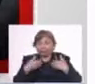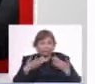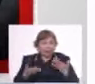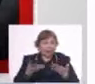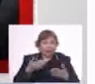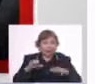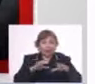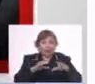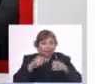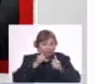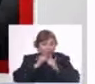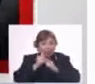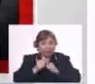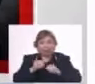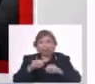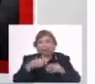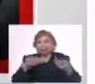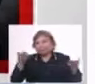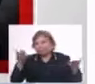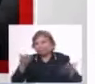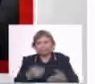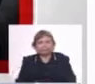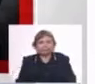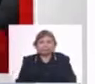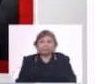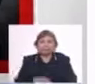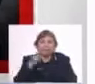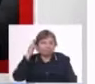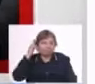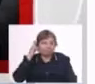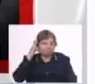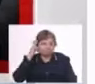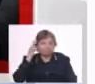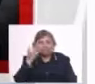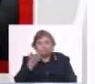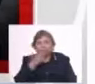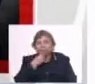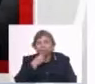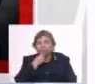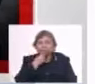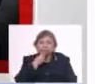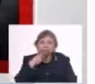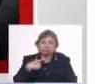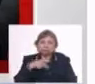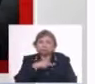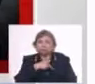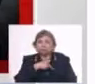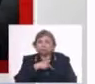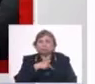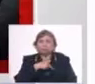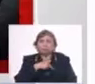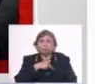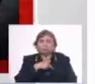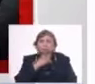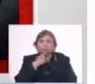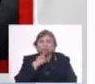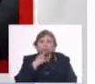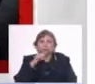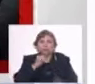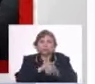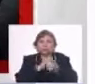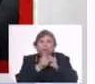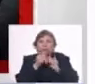otra hacer que pase por agua tibia todo esto. Por eso, presidente, nosotros, la bancada de